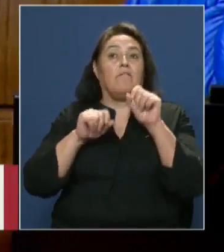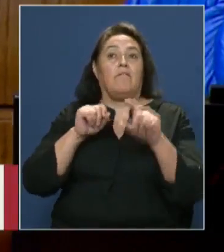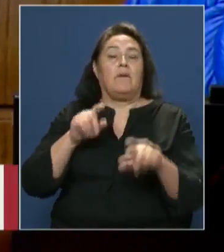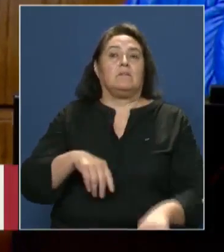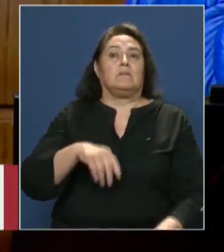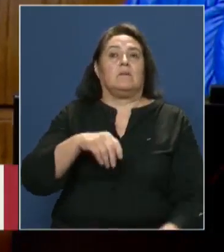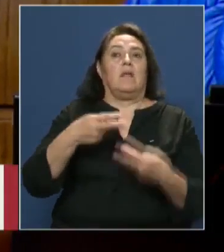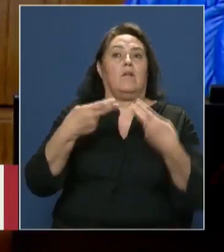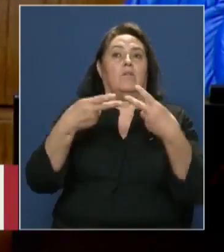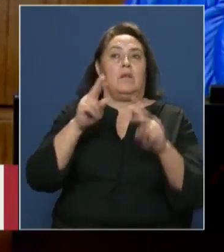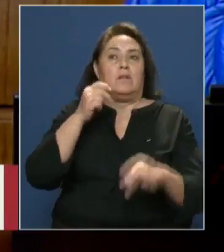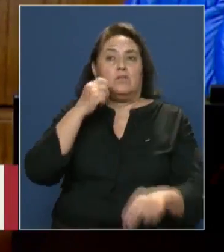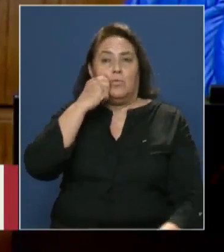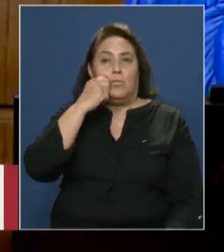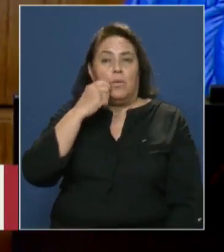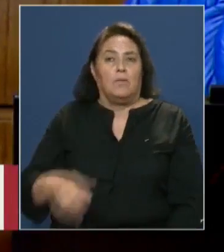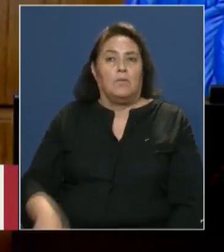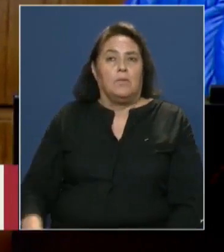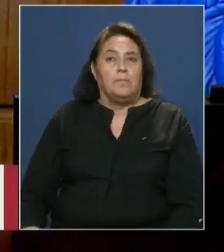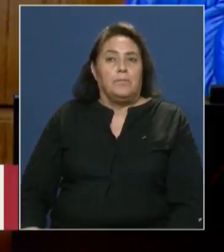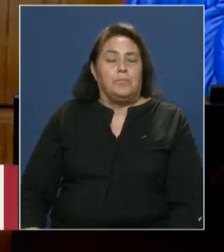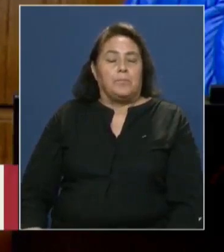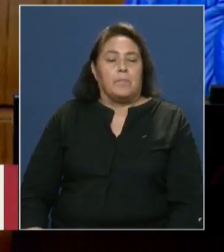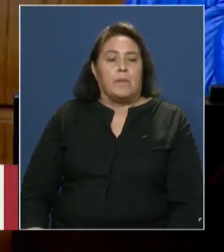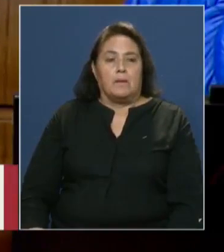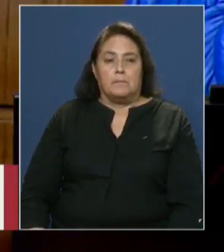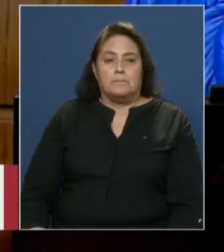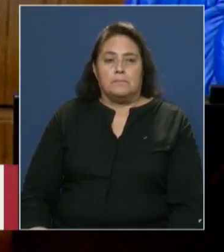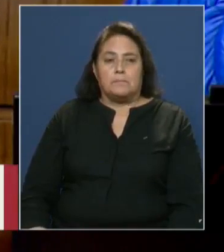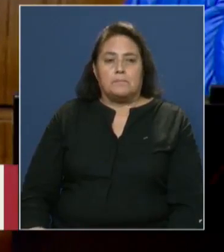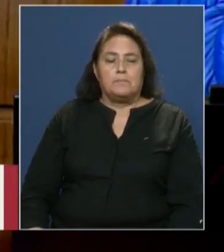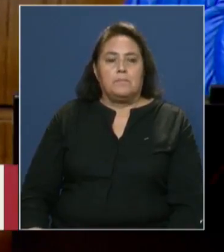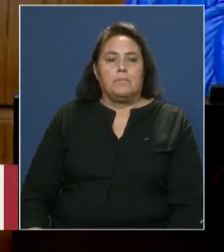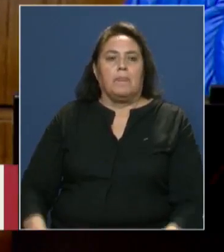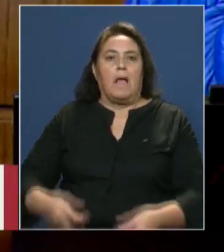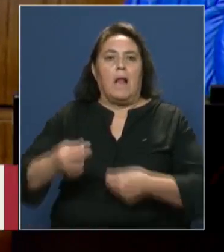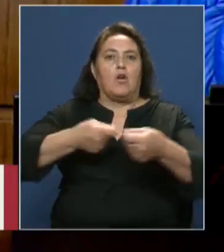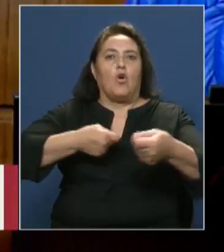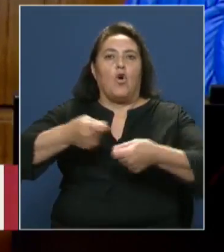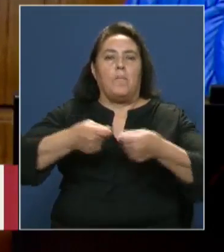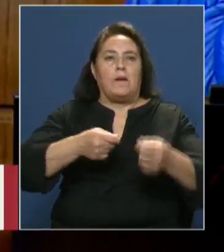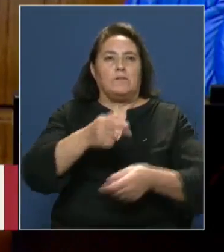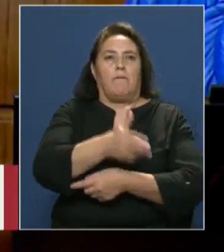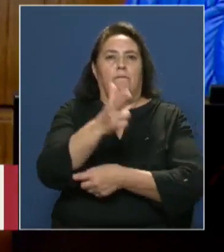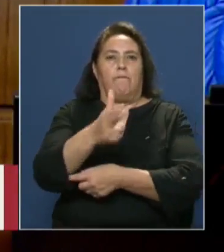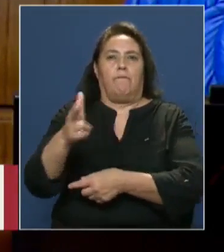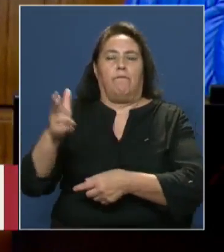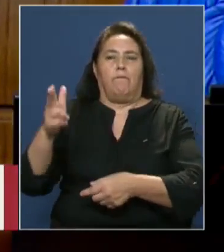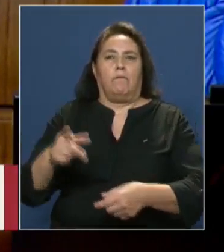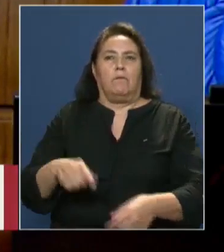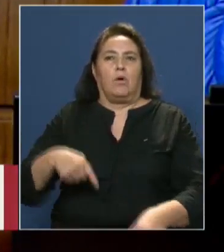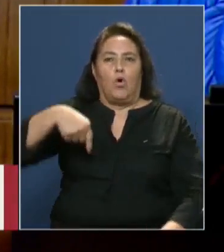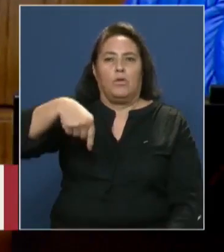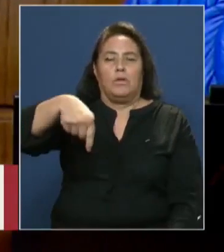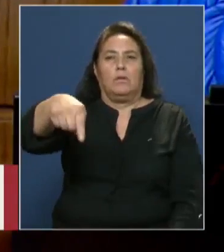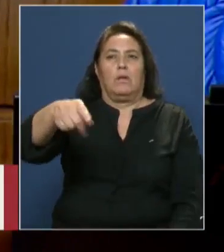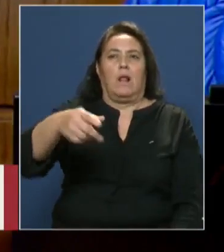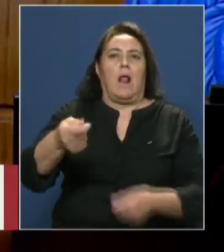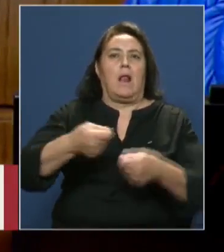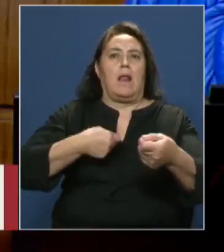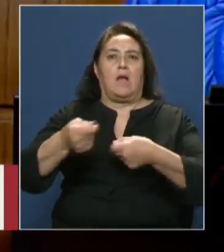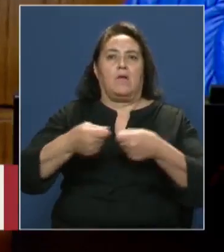humanos. Sin embargo, el comercio de armas continúa siendo uno de los negocios